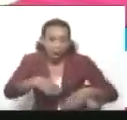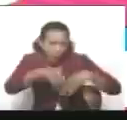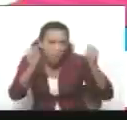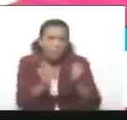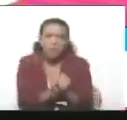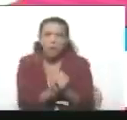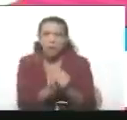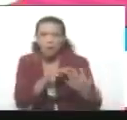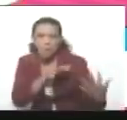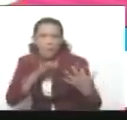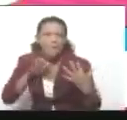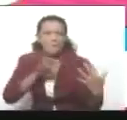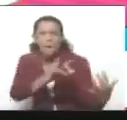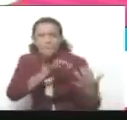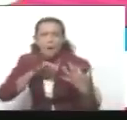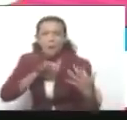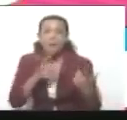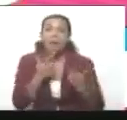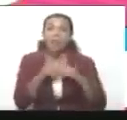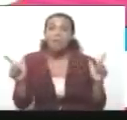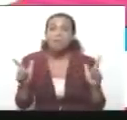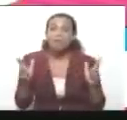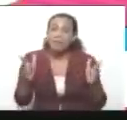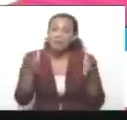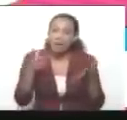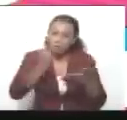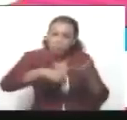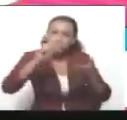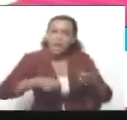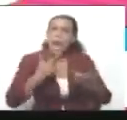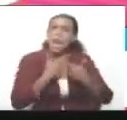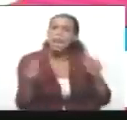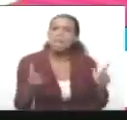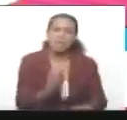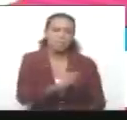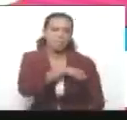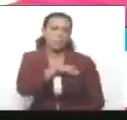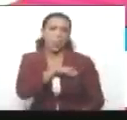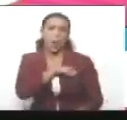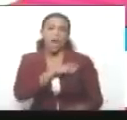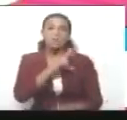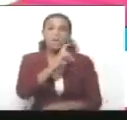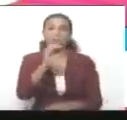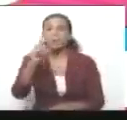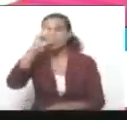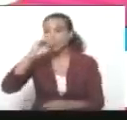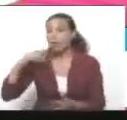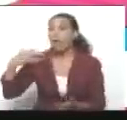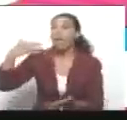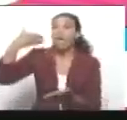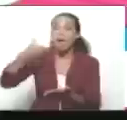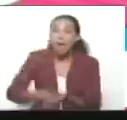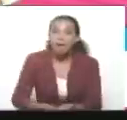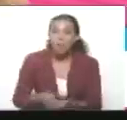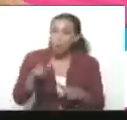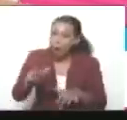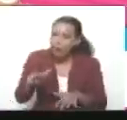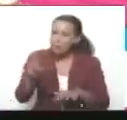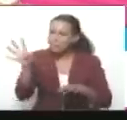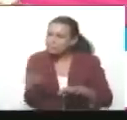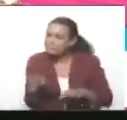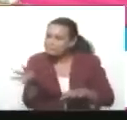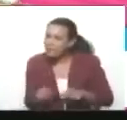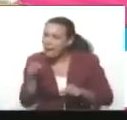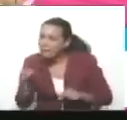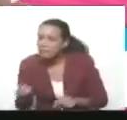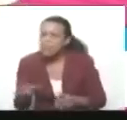combatir para ganar un buen hace doscientos años nuestra independencia y de ahí venimos Nosotros